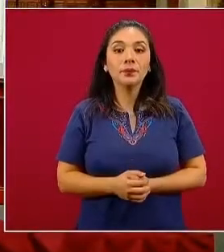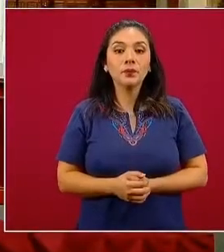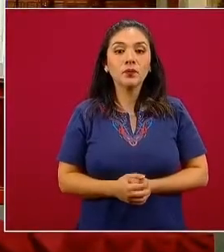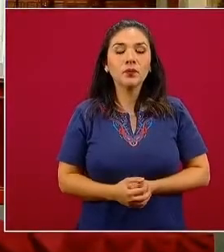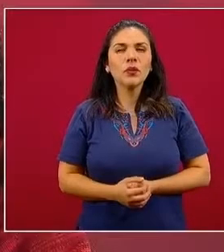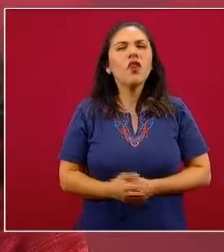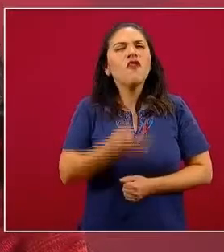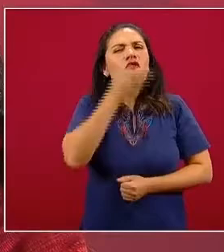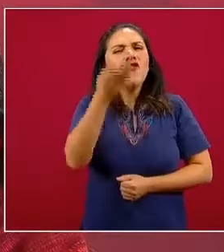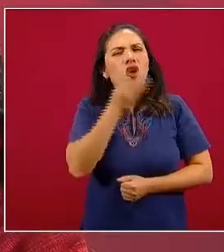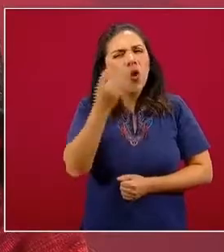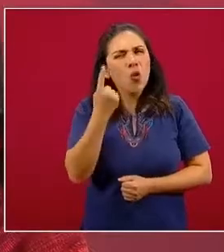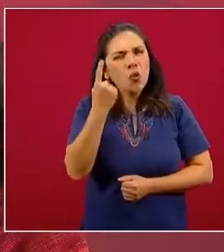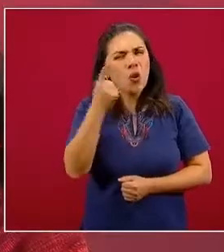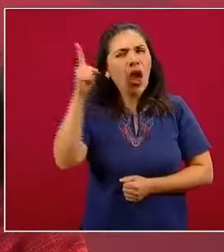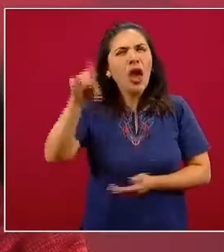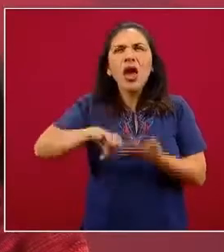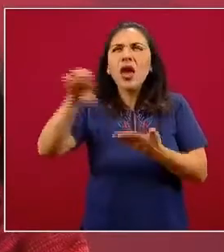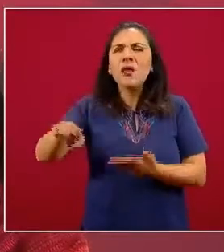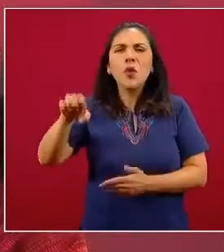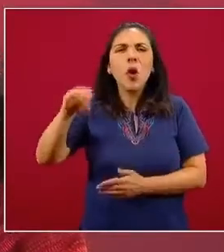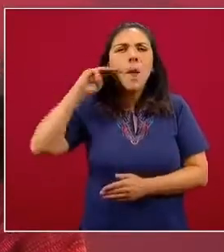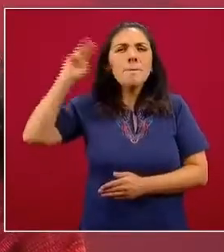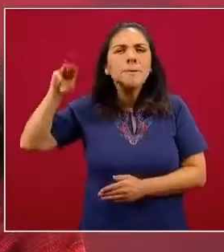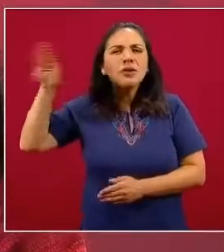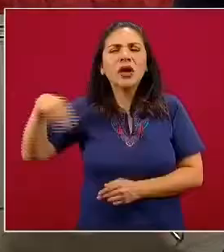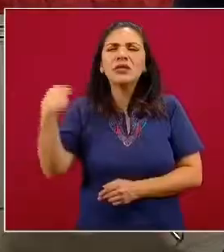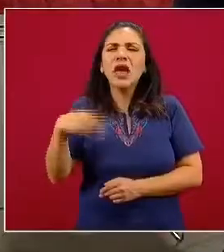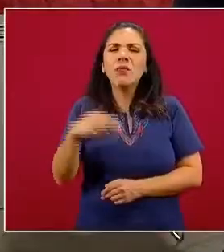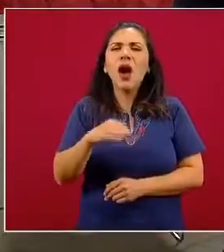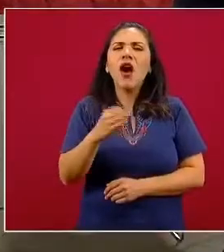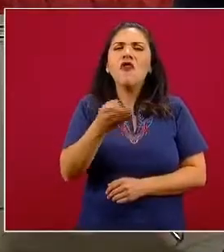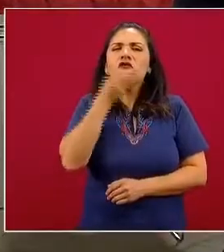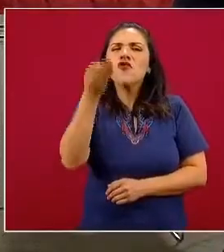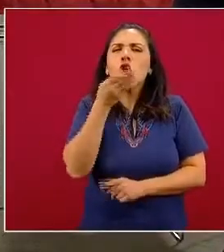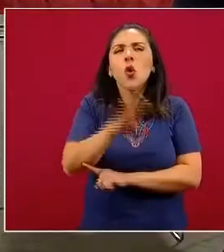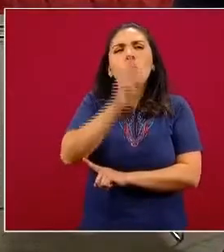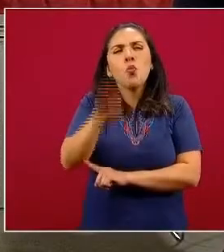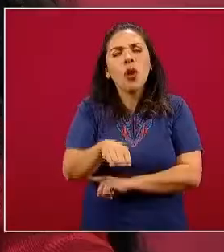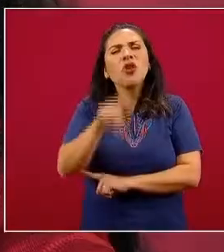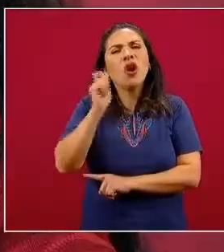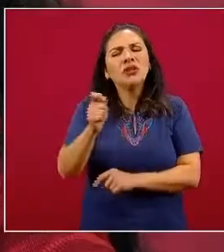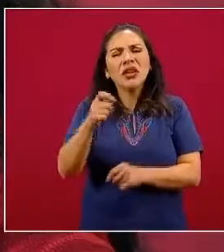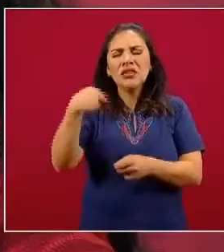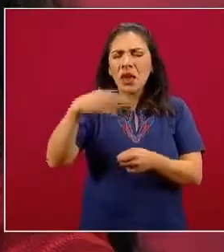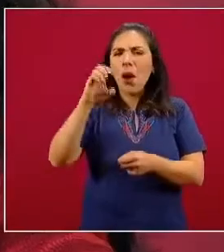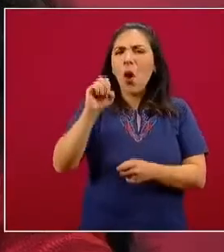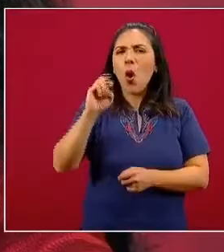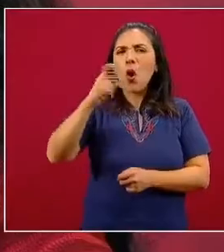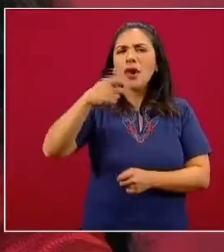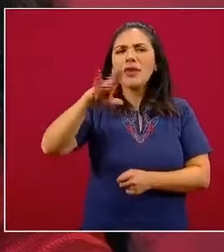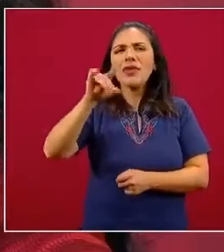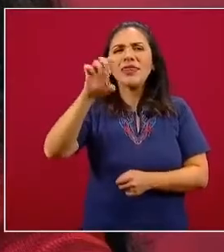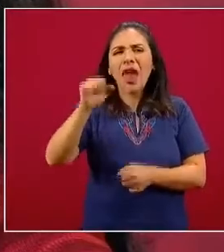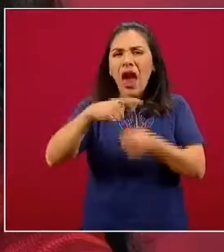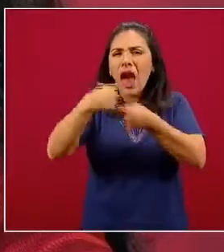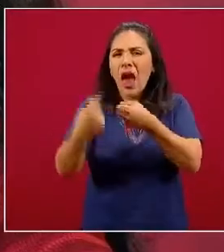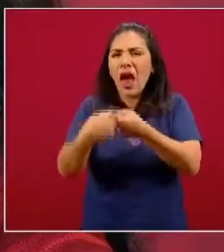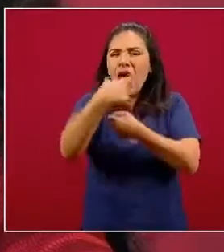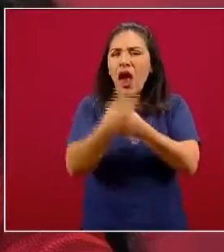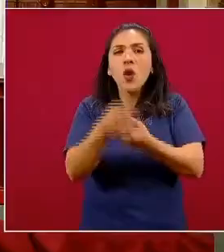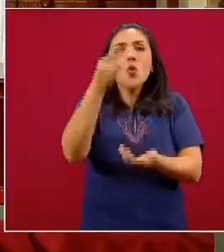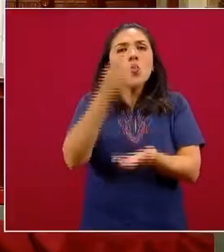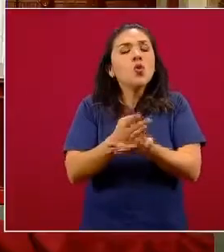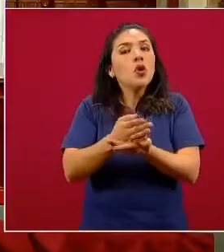Hay una flor, por ejemplo, en Michoacán, que le llaman ahí flor de muerto, que es una orquídea que solamente florece en esta época. Es una